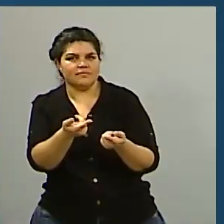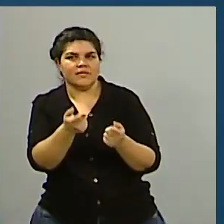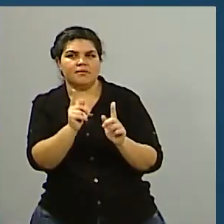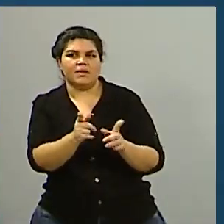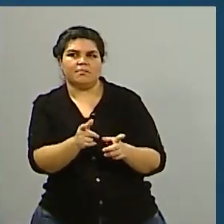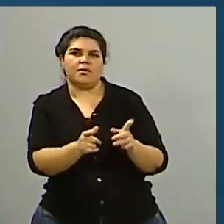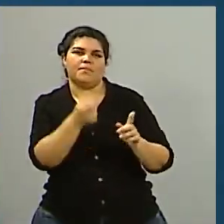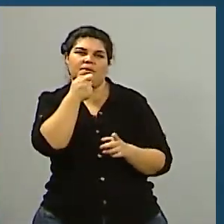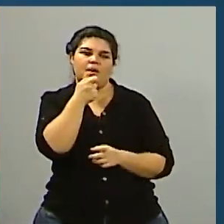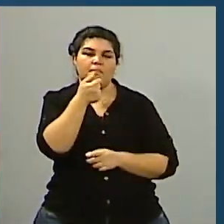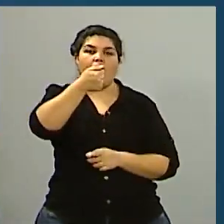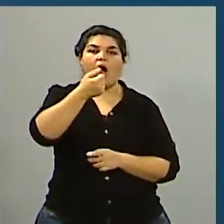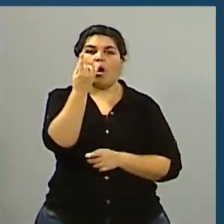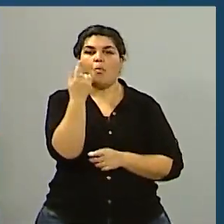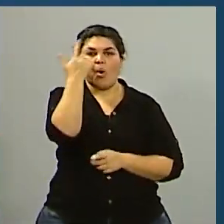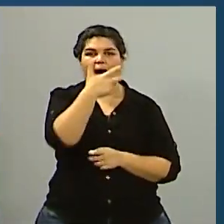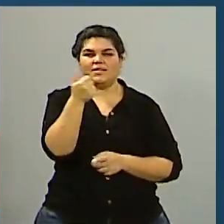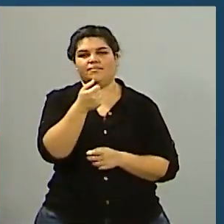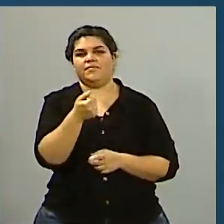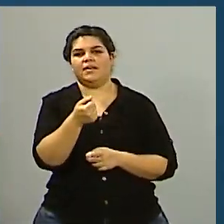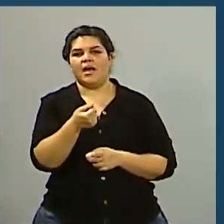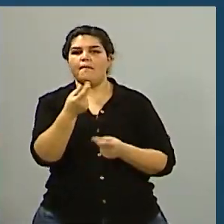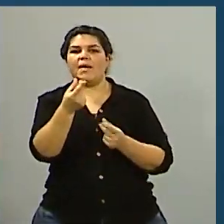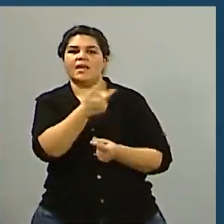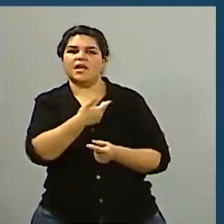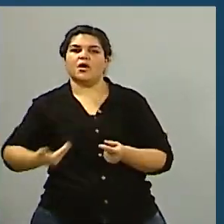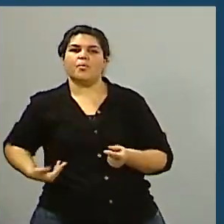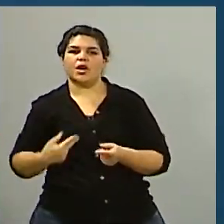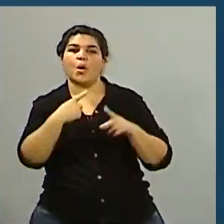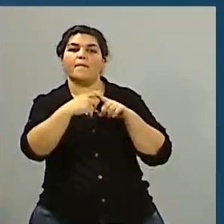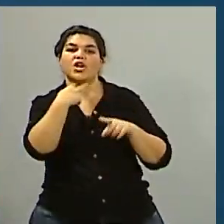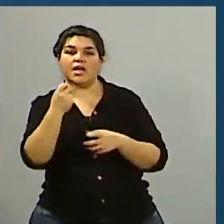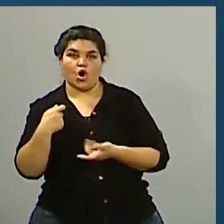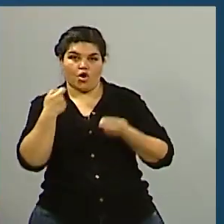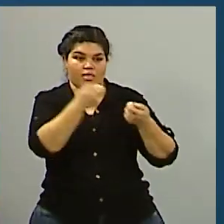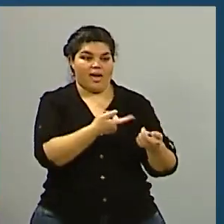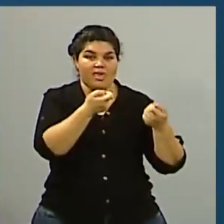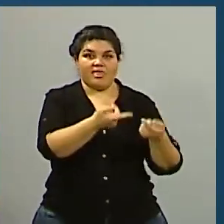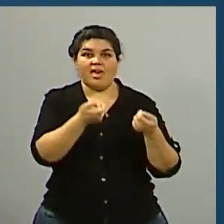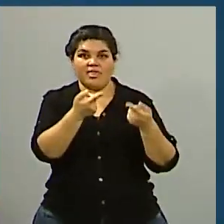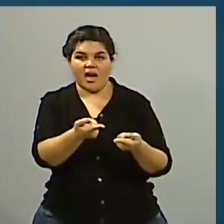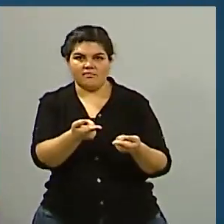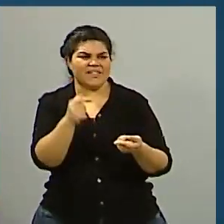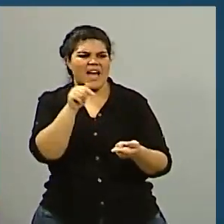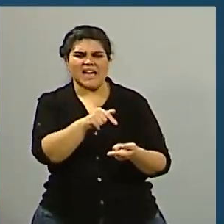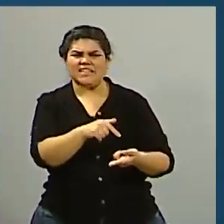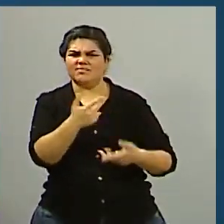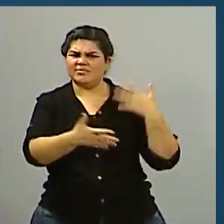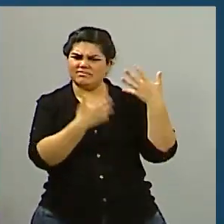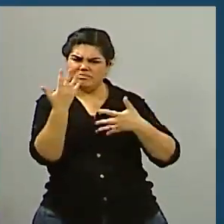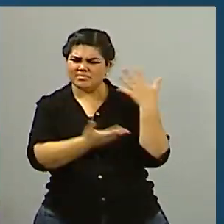una AUH, por ejemplo, con lo que puede llegar a ganar trabajando. Digo, por ahí también hay incluso una confusión en la comunicación, me parece,